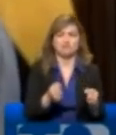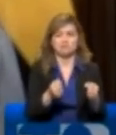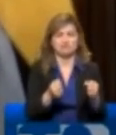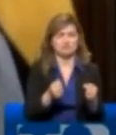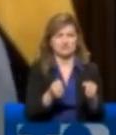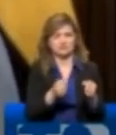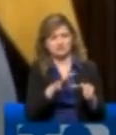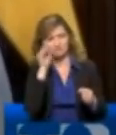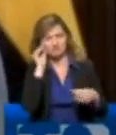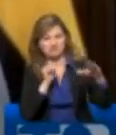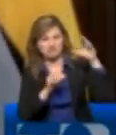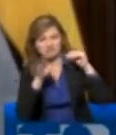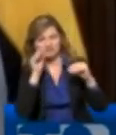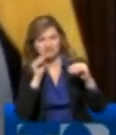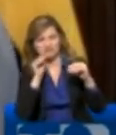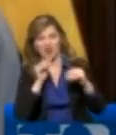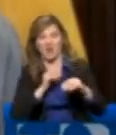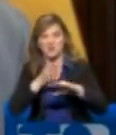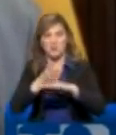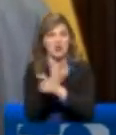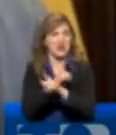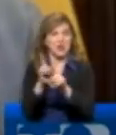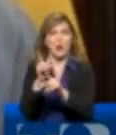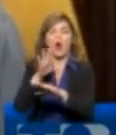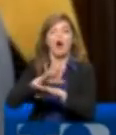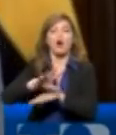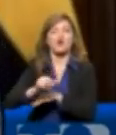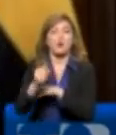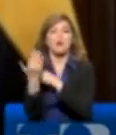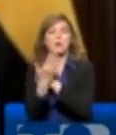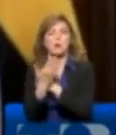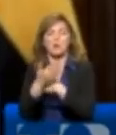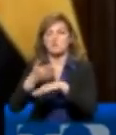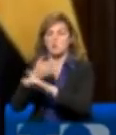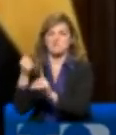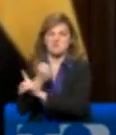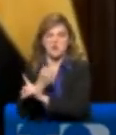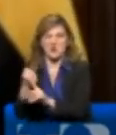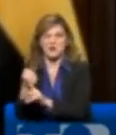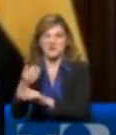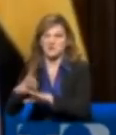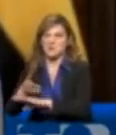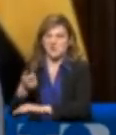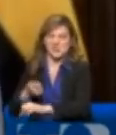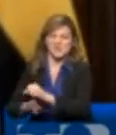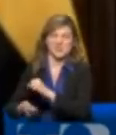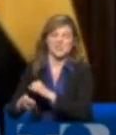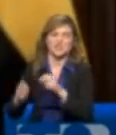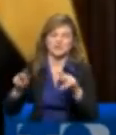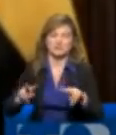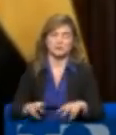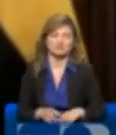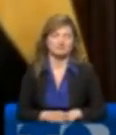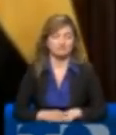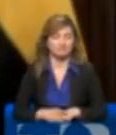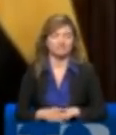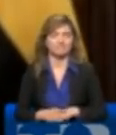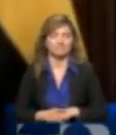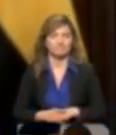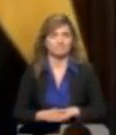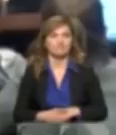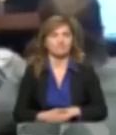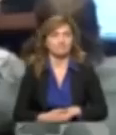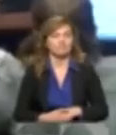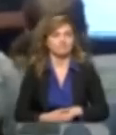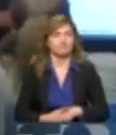seguramente saldrá a robar una televisión, un vehículo y después será con violencia y después terminaremos viendo casos lamentables como el que hemos visto estos